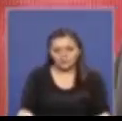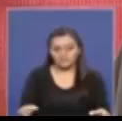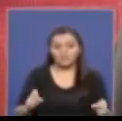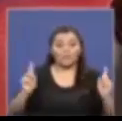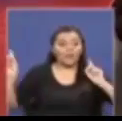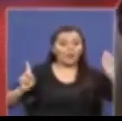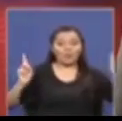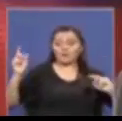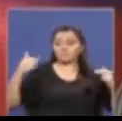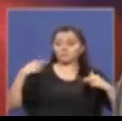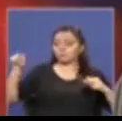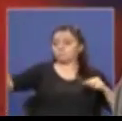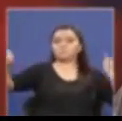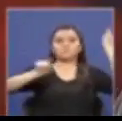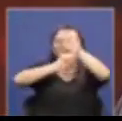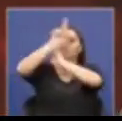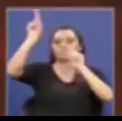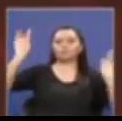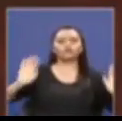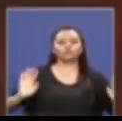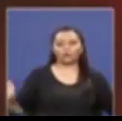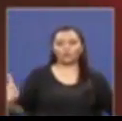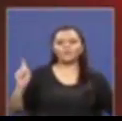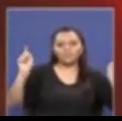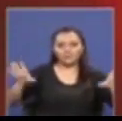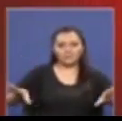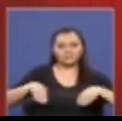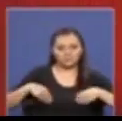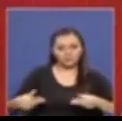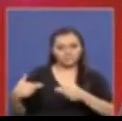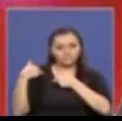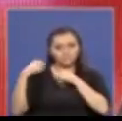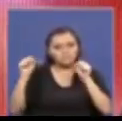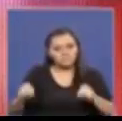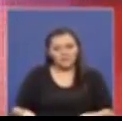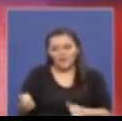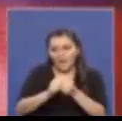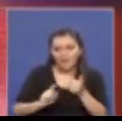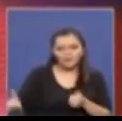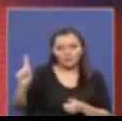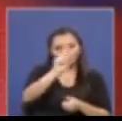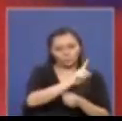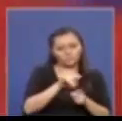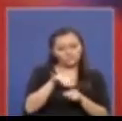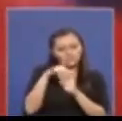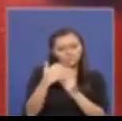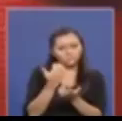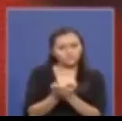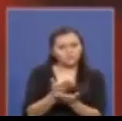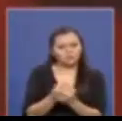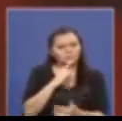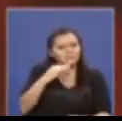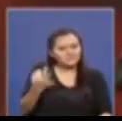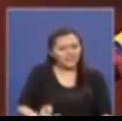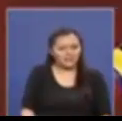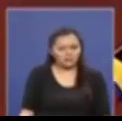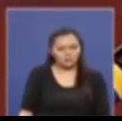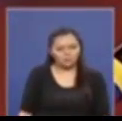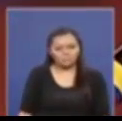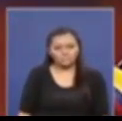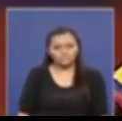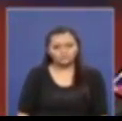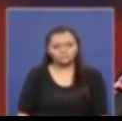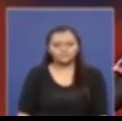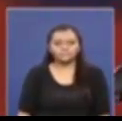eludamos responsabilidades y no hagamos politiquería con cosas tan serias como la situación económica que está pasando el Carchi.